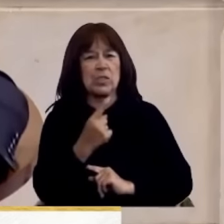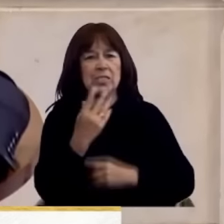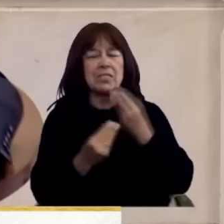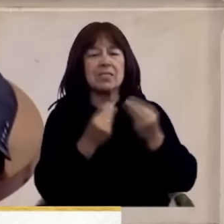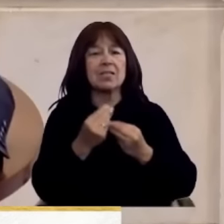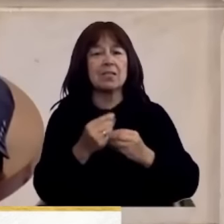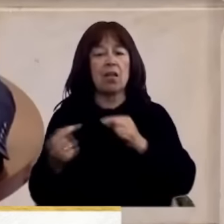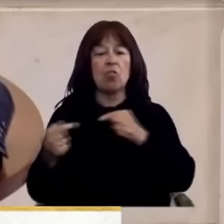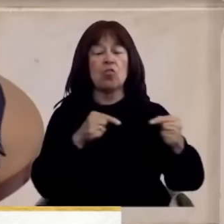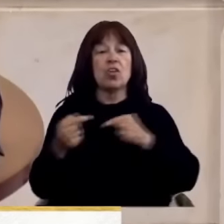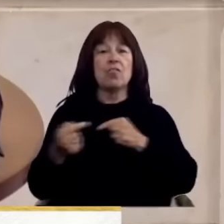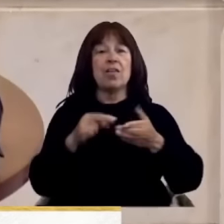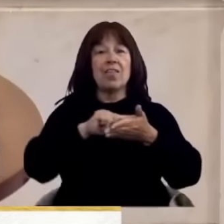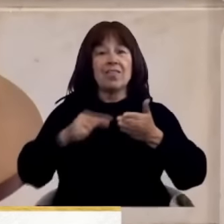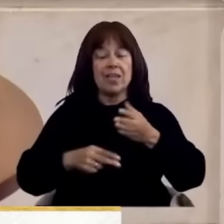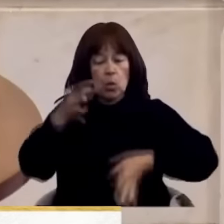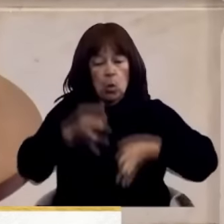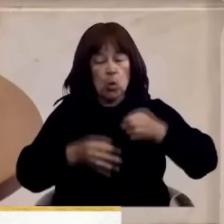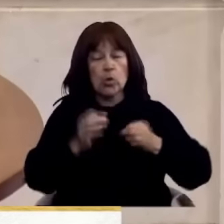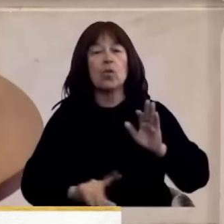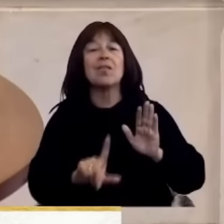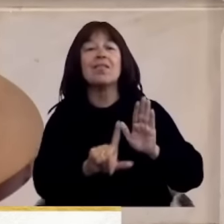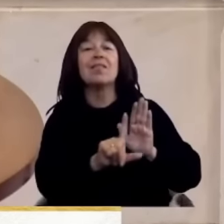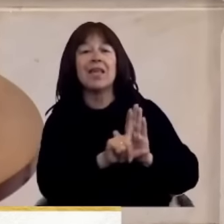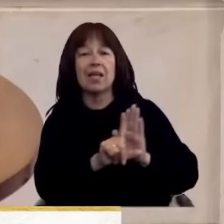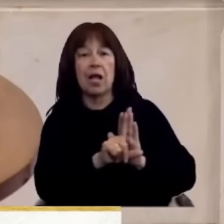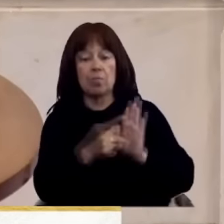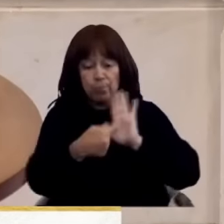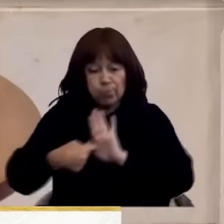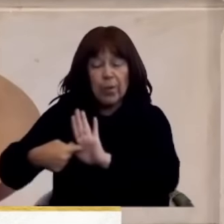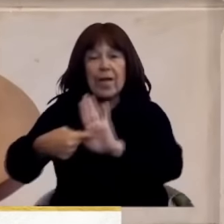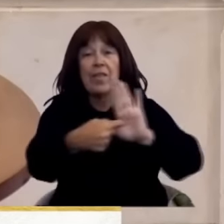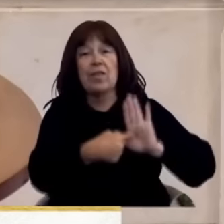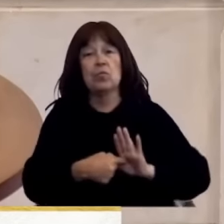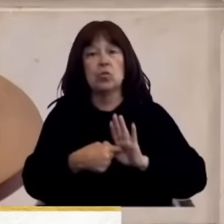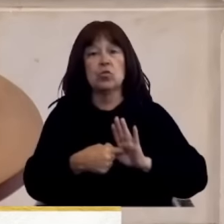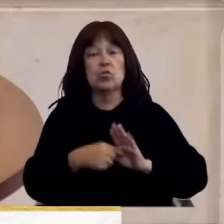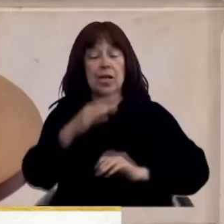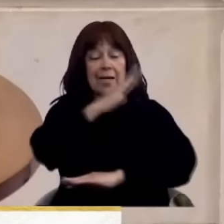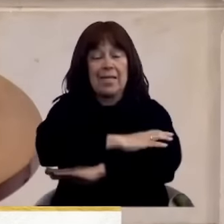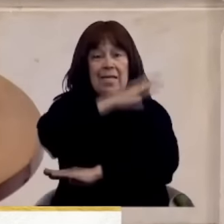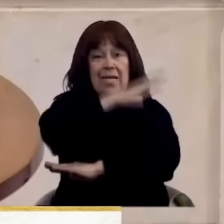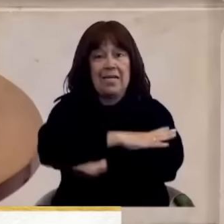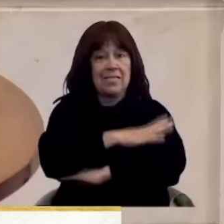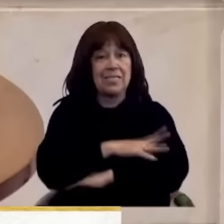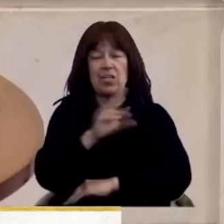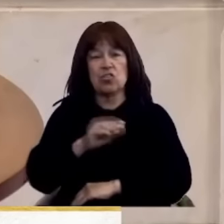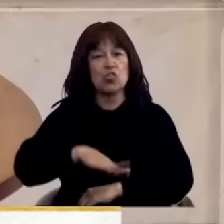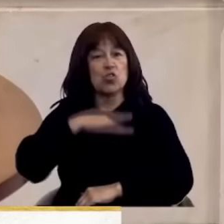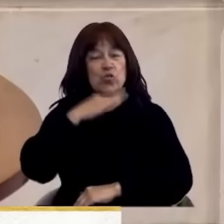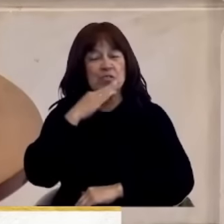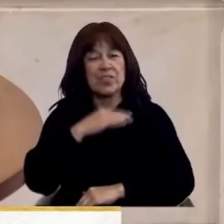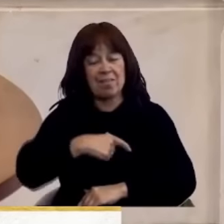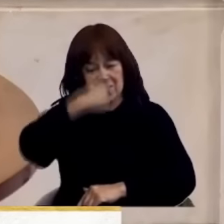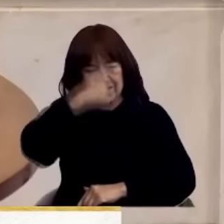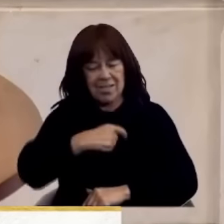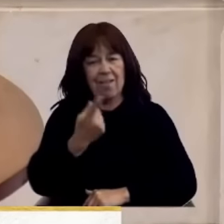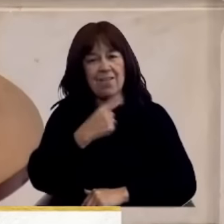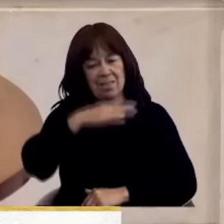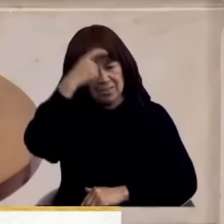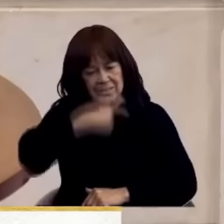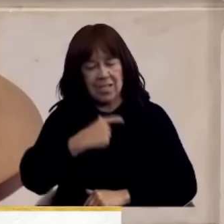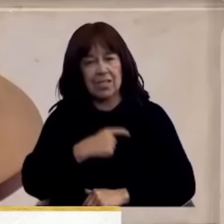debate técnico, jurídico y legal, para demostrar que en la Cancillería no hubo la suficiente seriedad, que está en riesgo